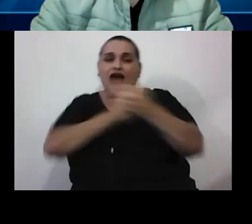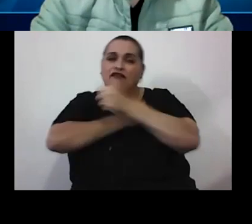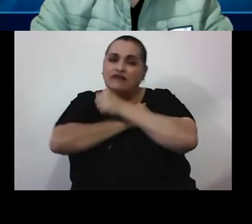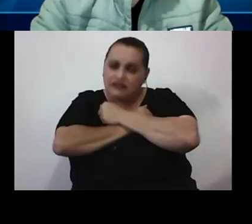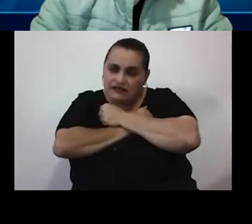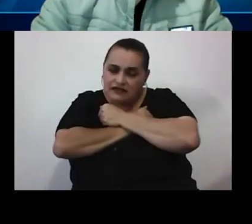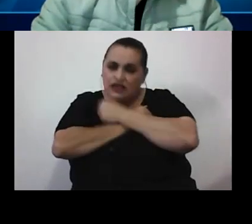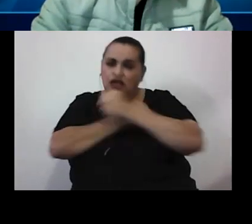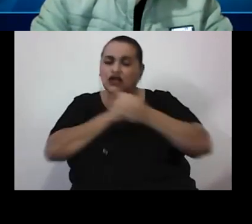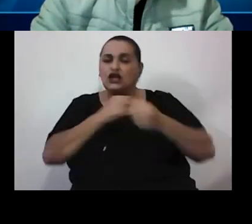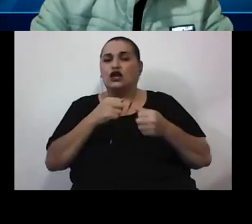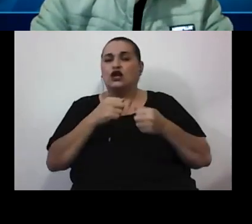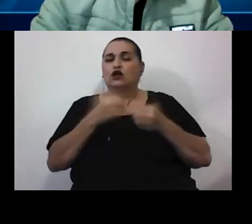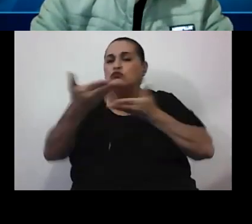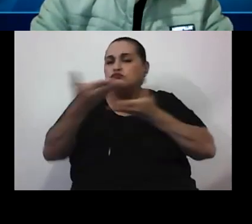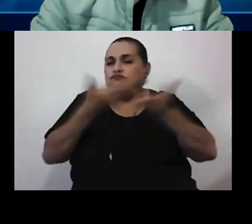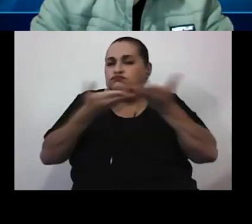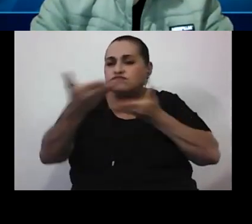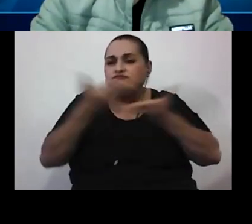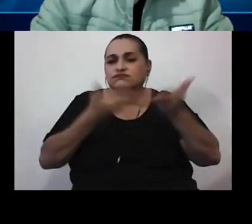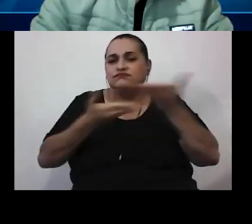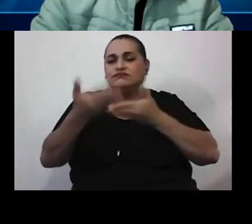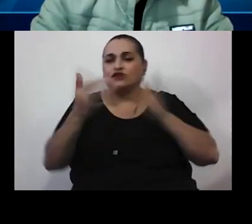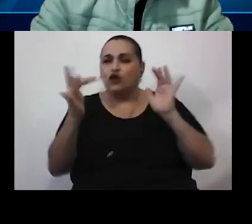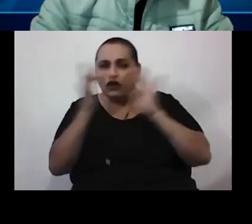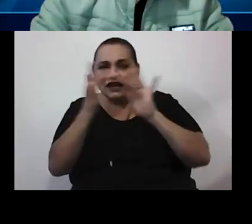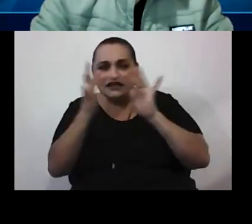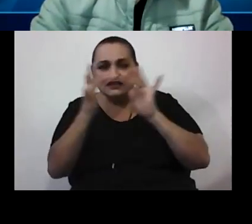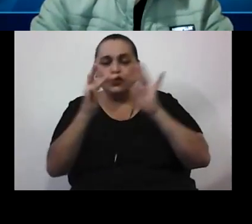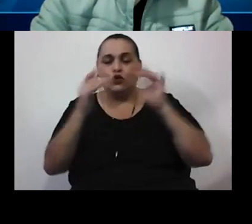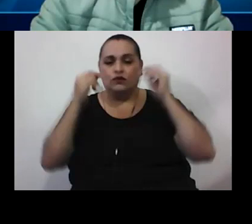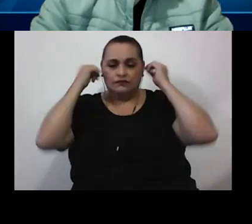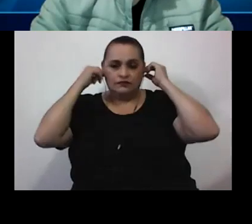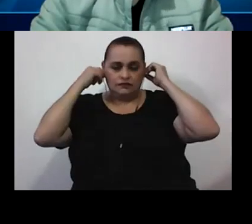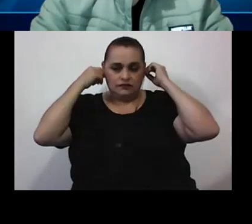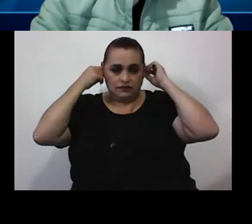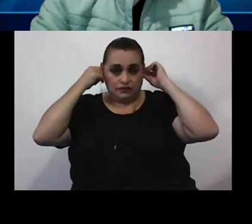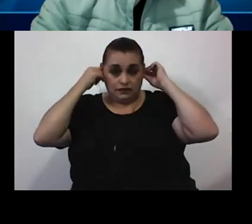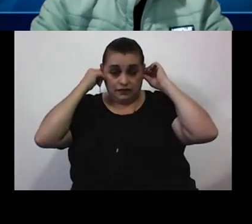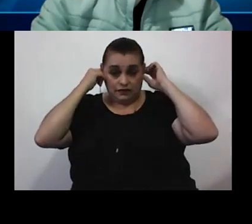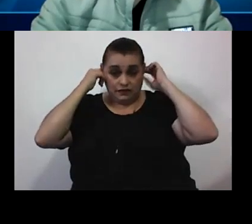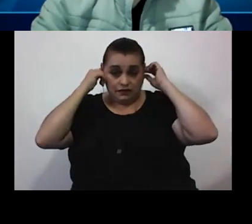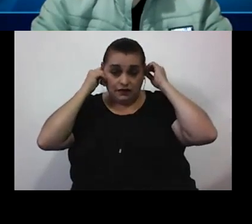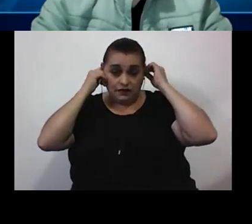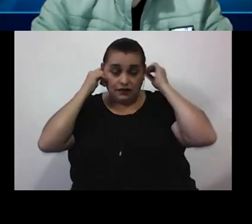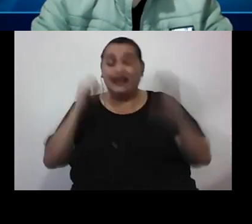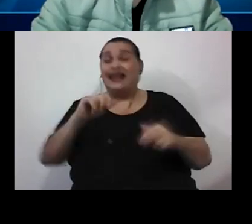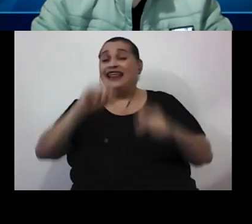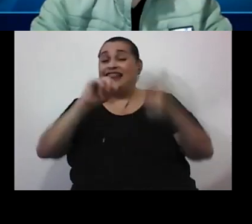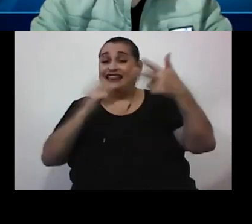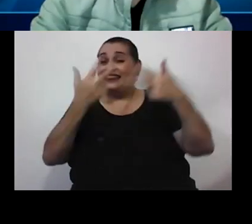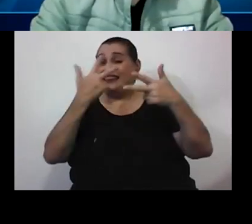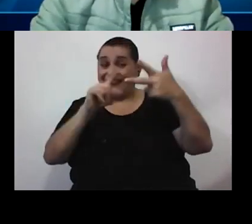afectivo, amoroso, conectado. El tercer pilar es